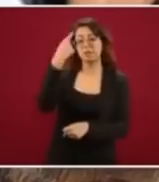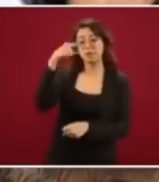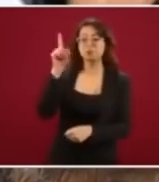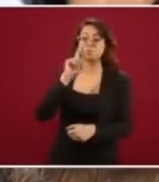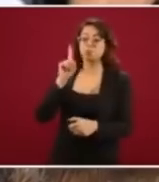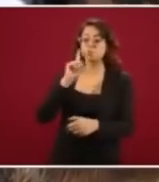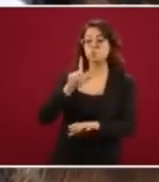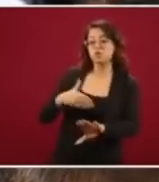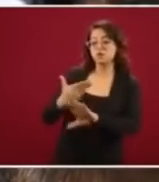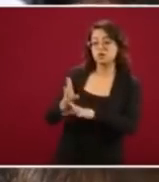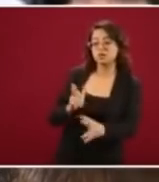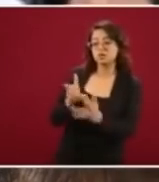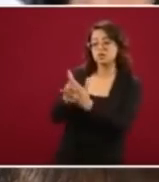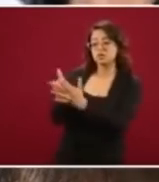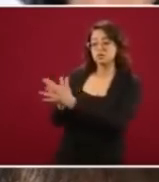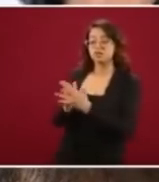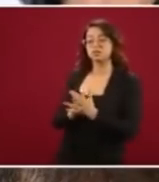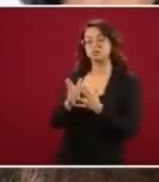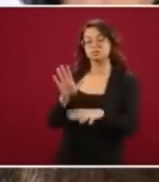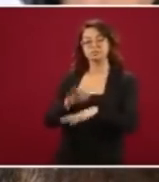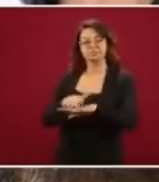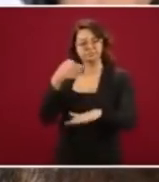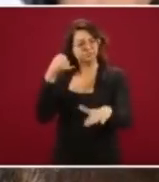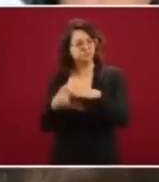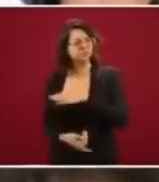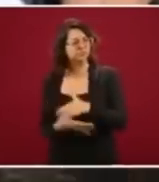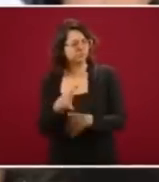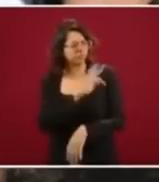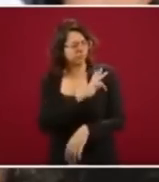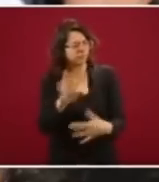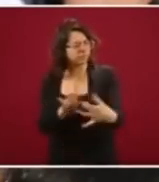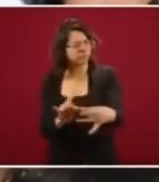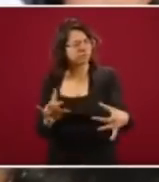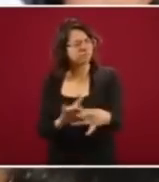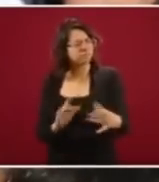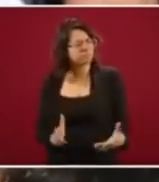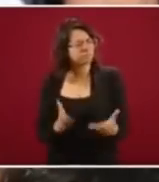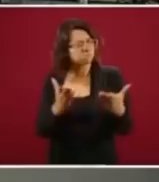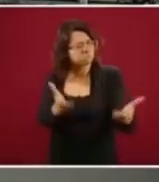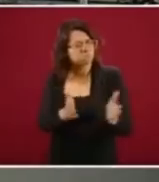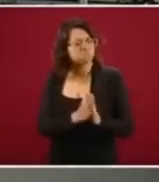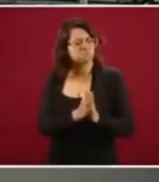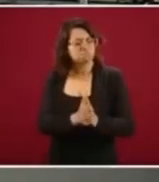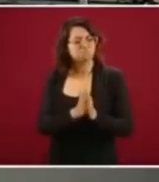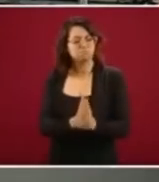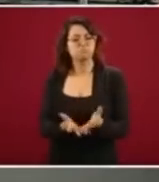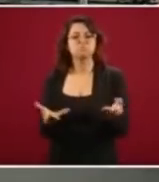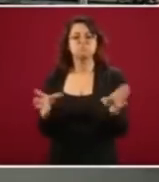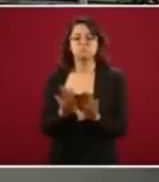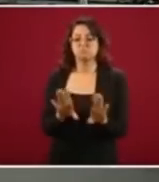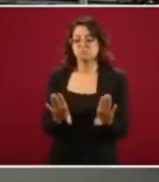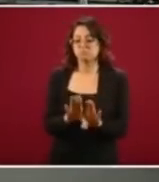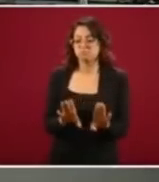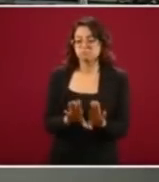el feminicidio. No profundizó al respecto. Si nos puede, por favor, explicar, pues, cómo